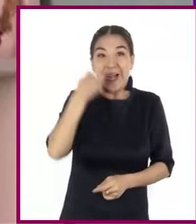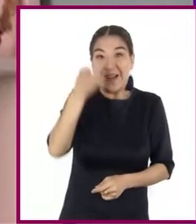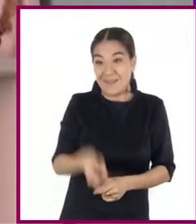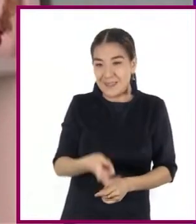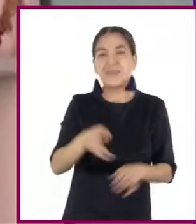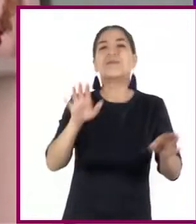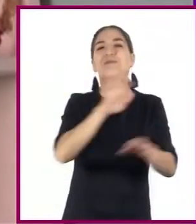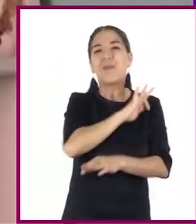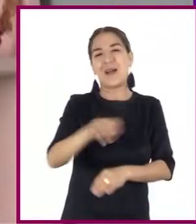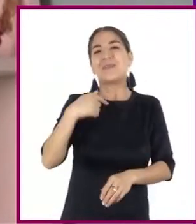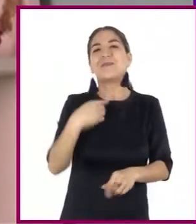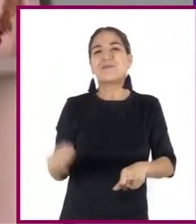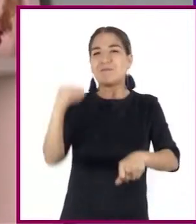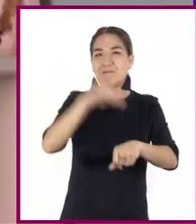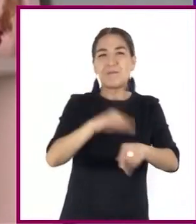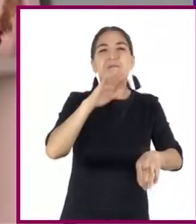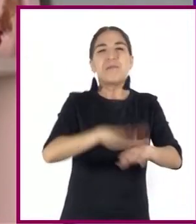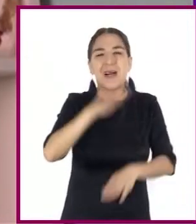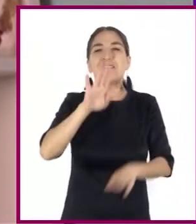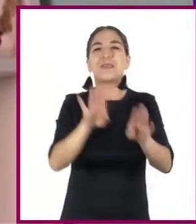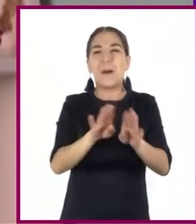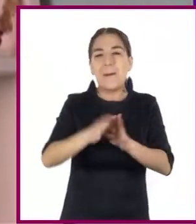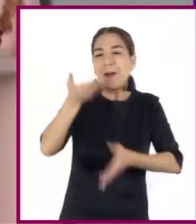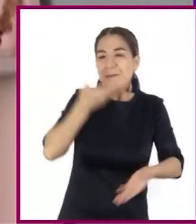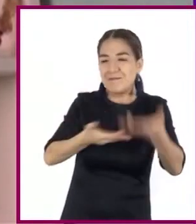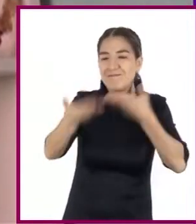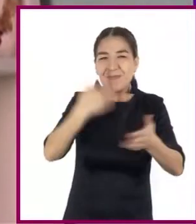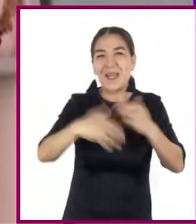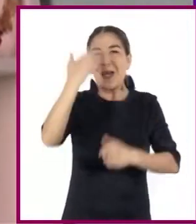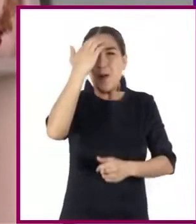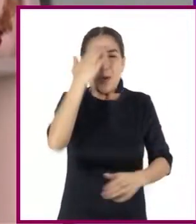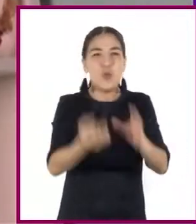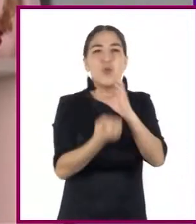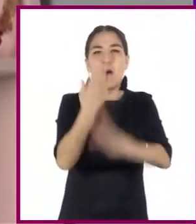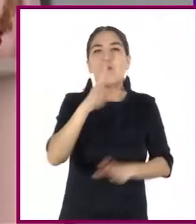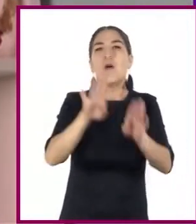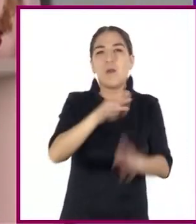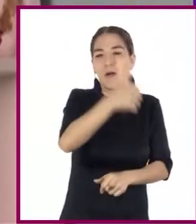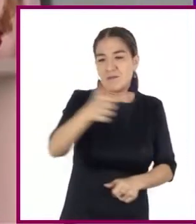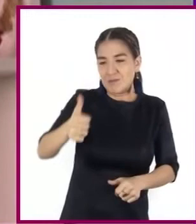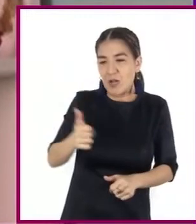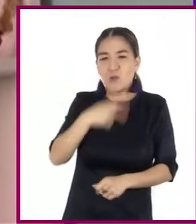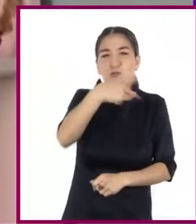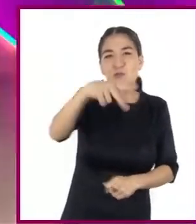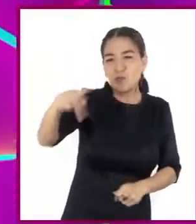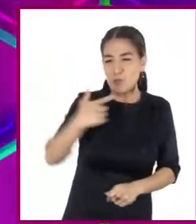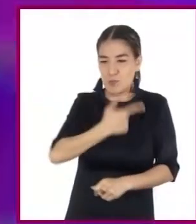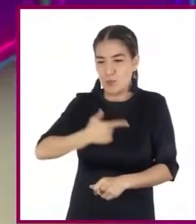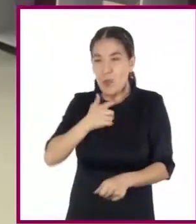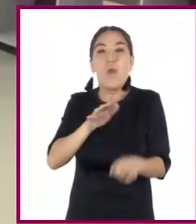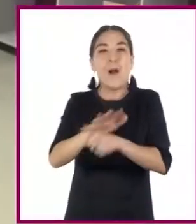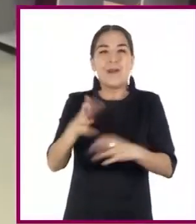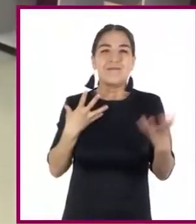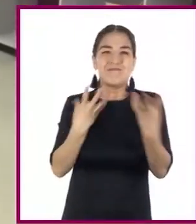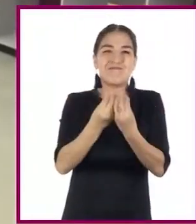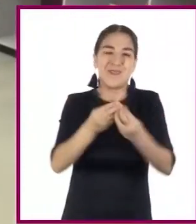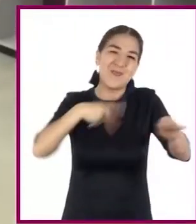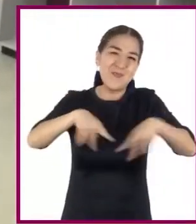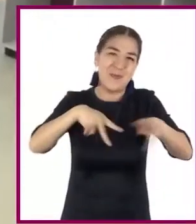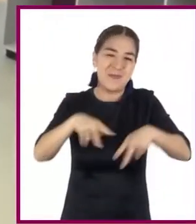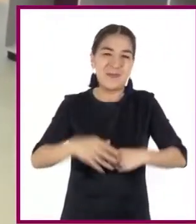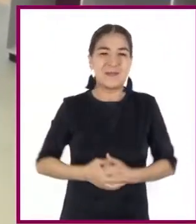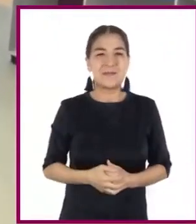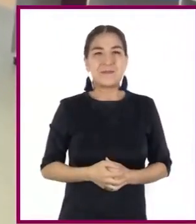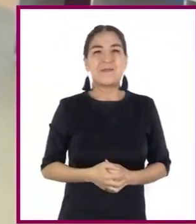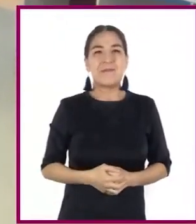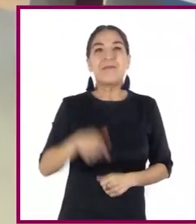acto logré que me conocieran un poco más y todos entendimos que tenemos un gusto en común, el fútbol. Qué interesante lo